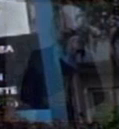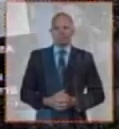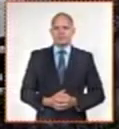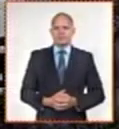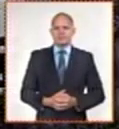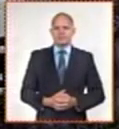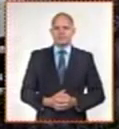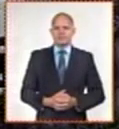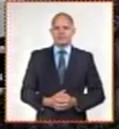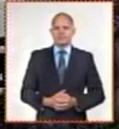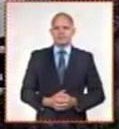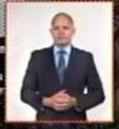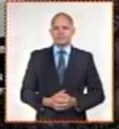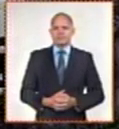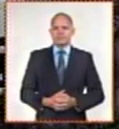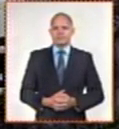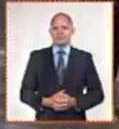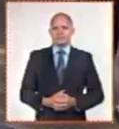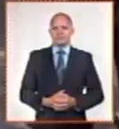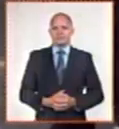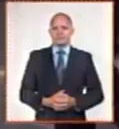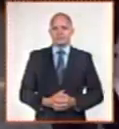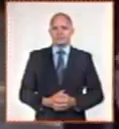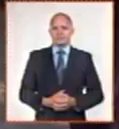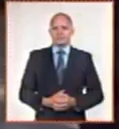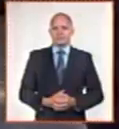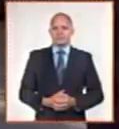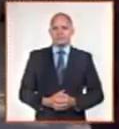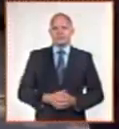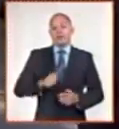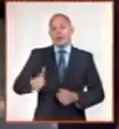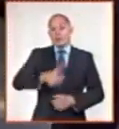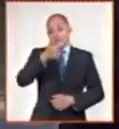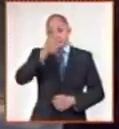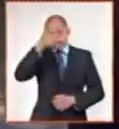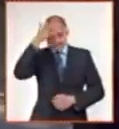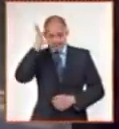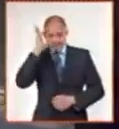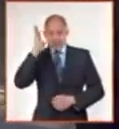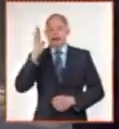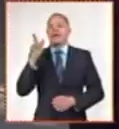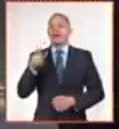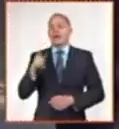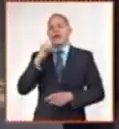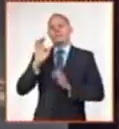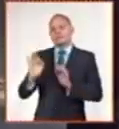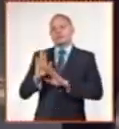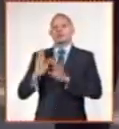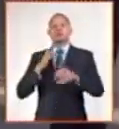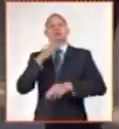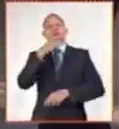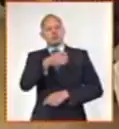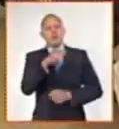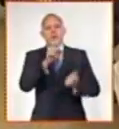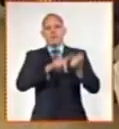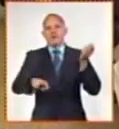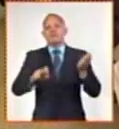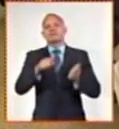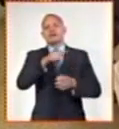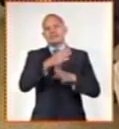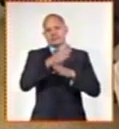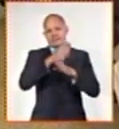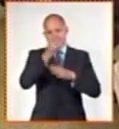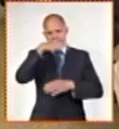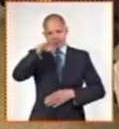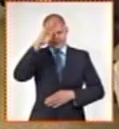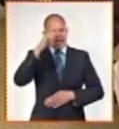El primer secretario del Comité Central del Partido Comunista y presidente de la República de Cuba, Miguel Díaz-Canel Bermúdez, visitó